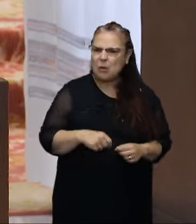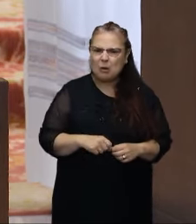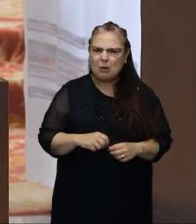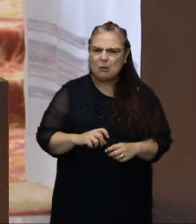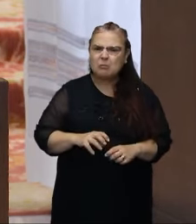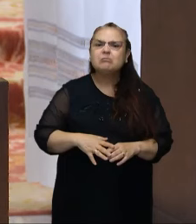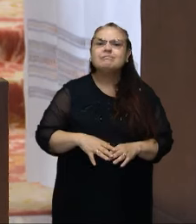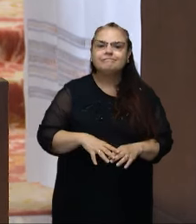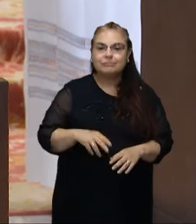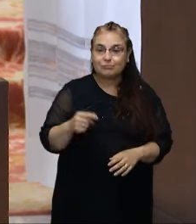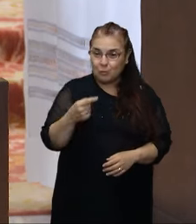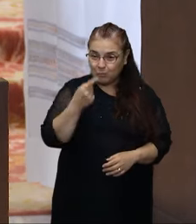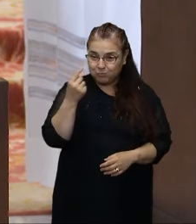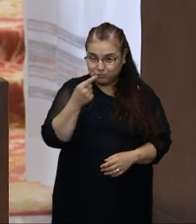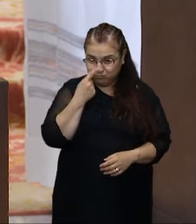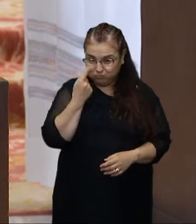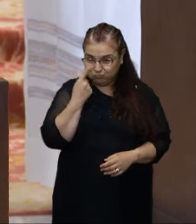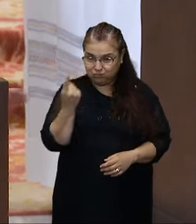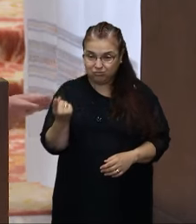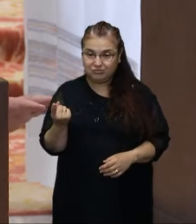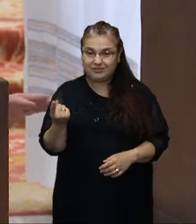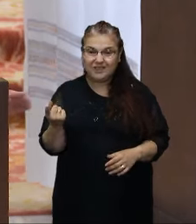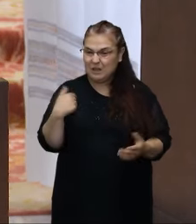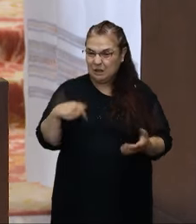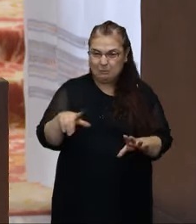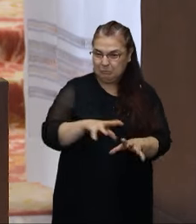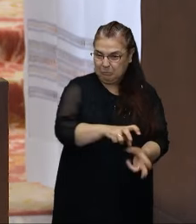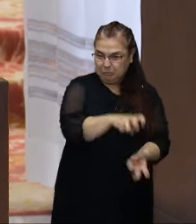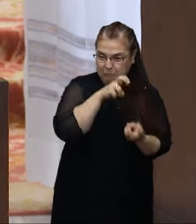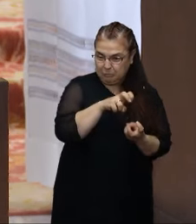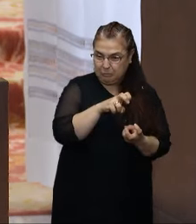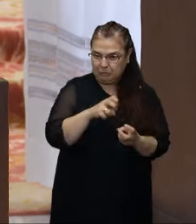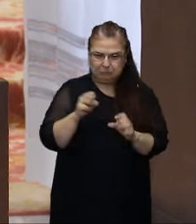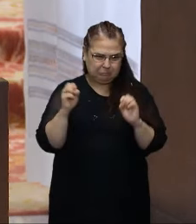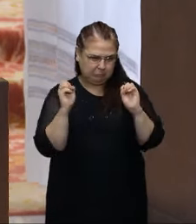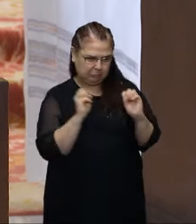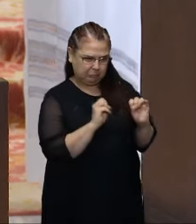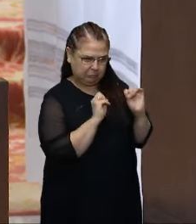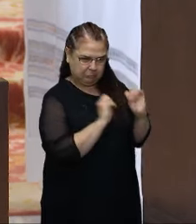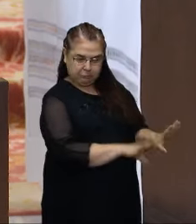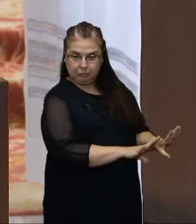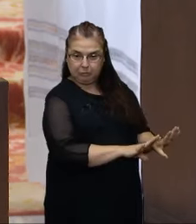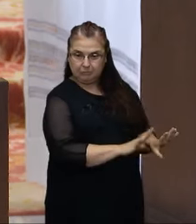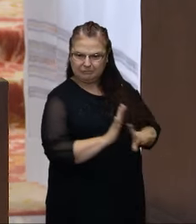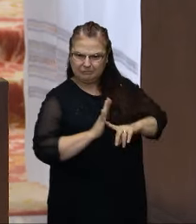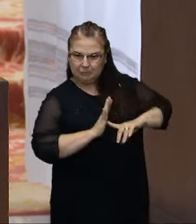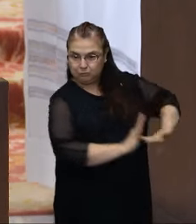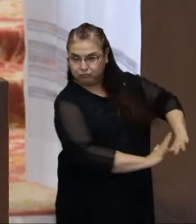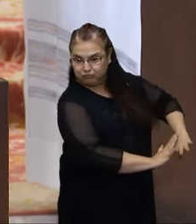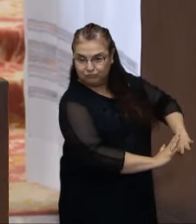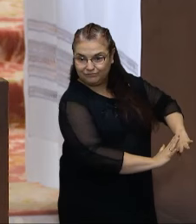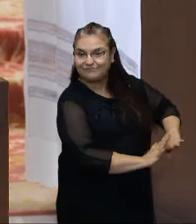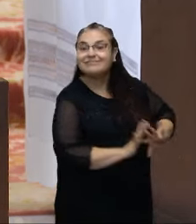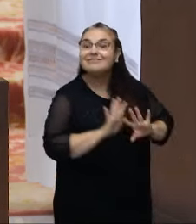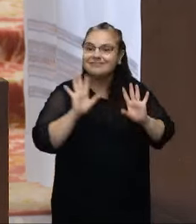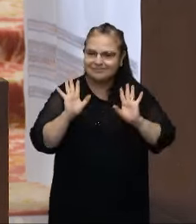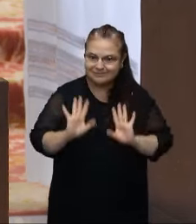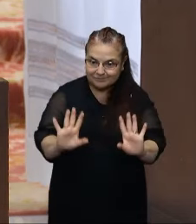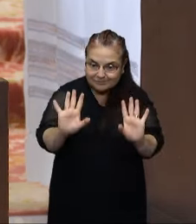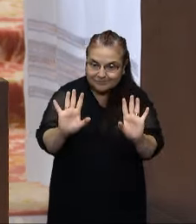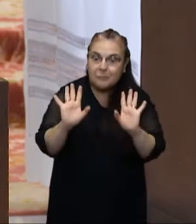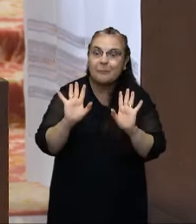las prostitutas eran las heces de la sociedad entonces. Pues bien, Jesús se acerca a uno de